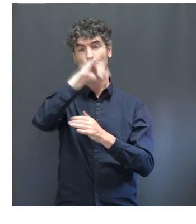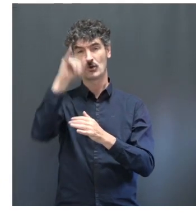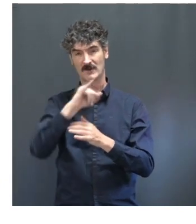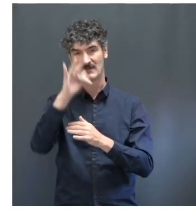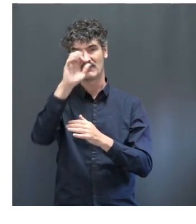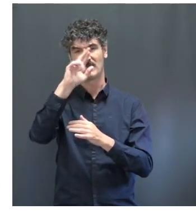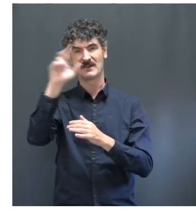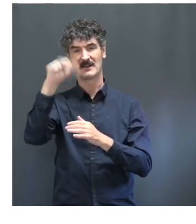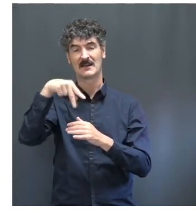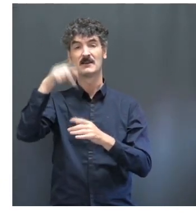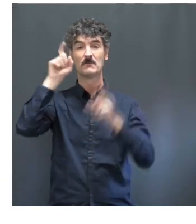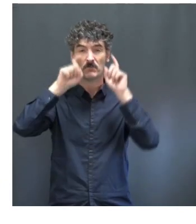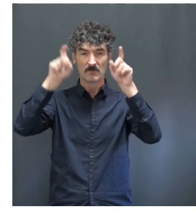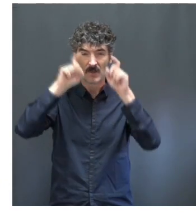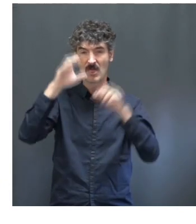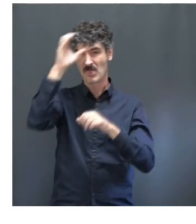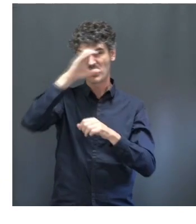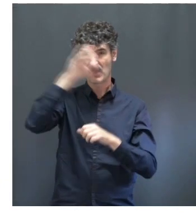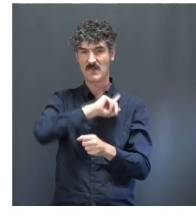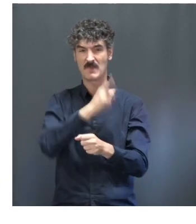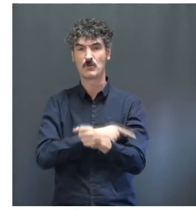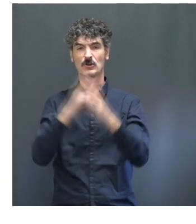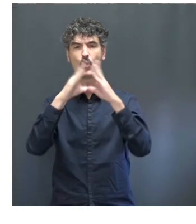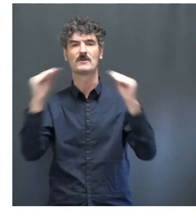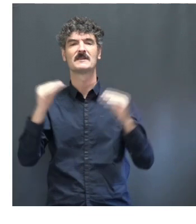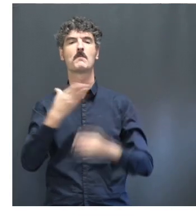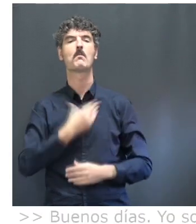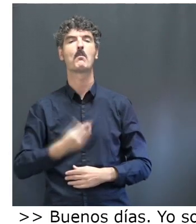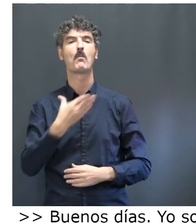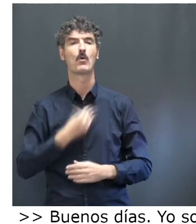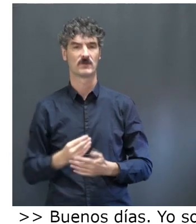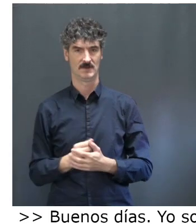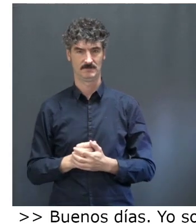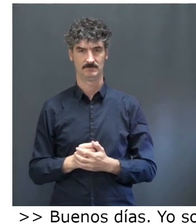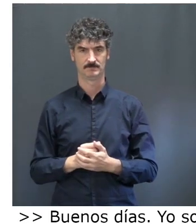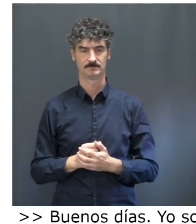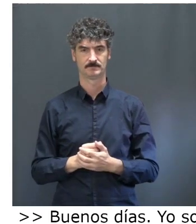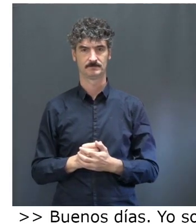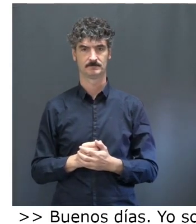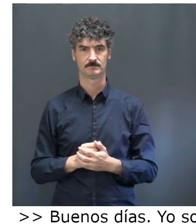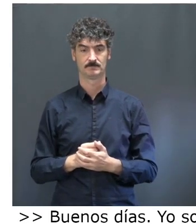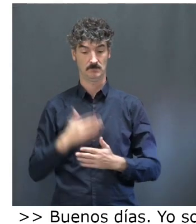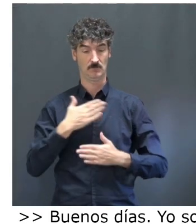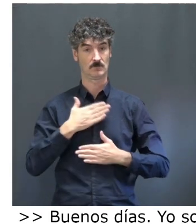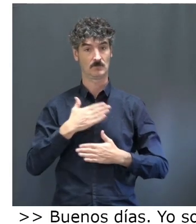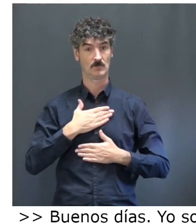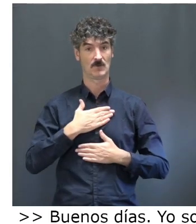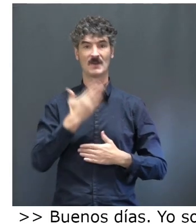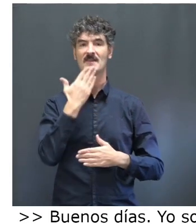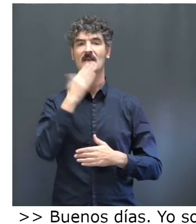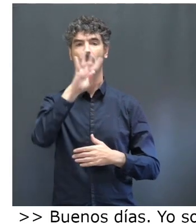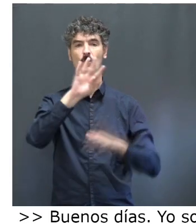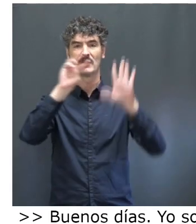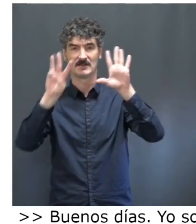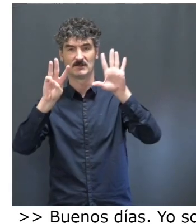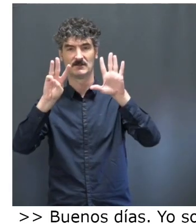la Facultad de Ciencias del Deporte de la Universidad de Murcia. Bueno, pues yo tengo 48 años y